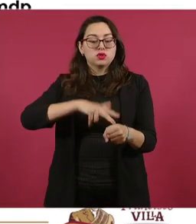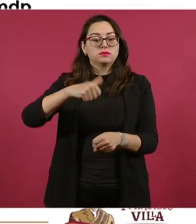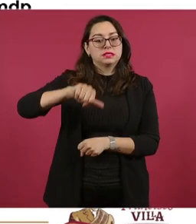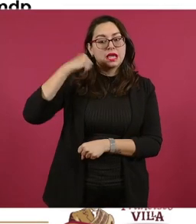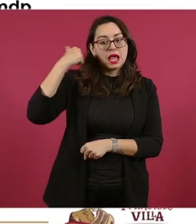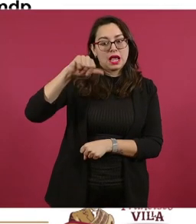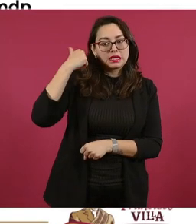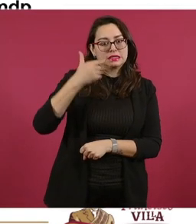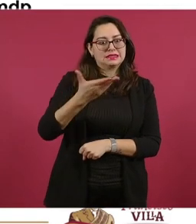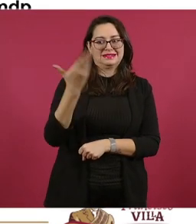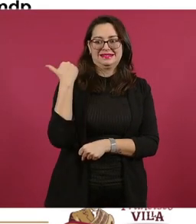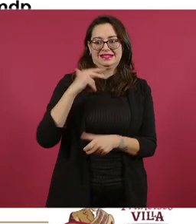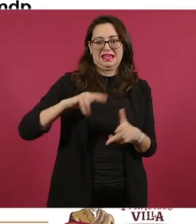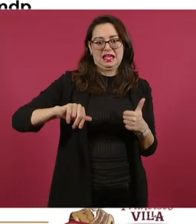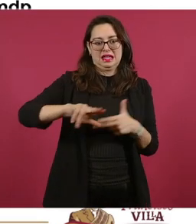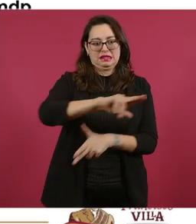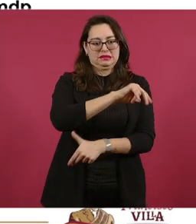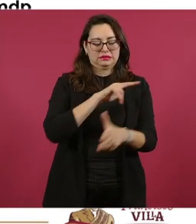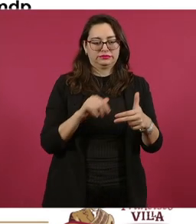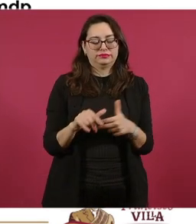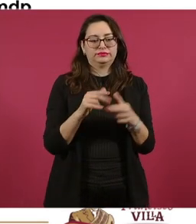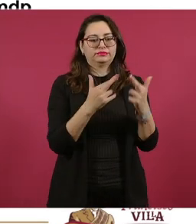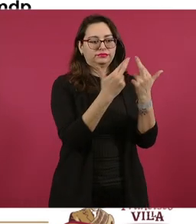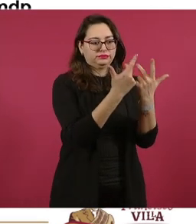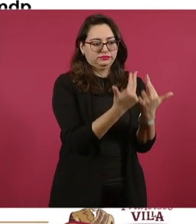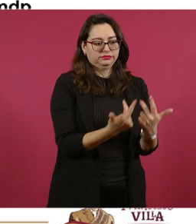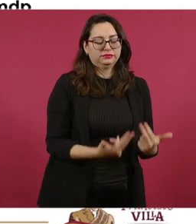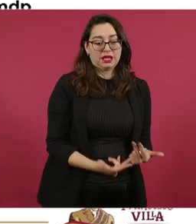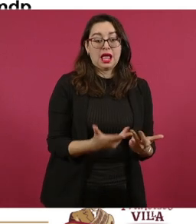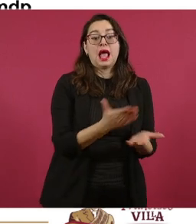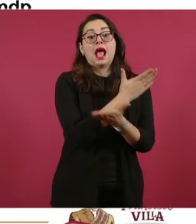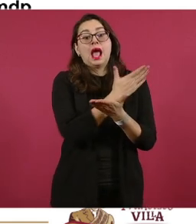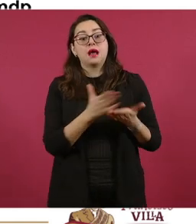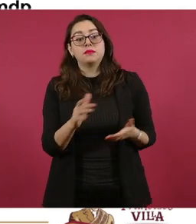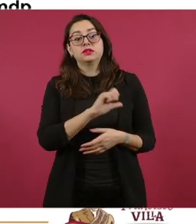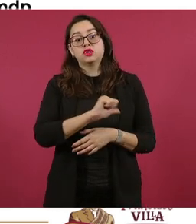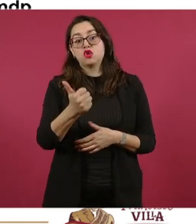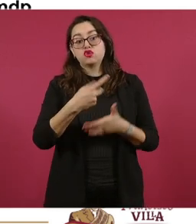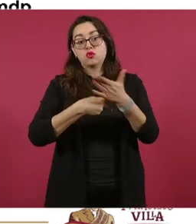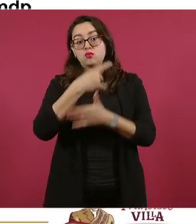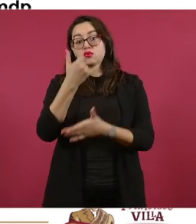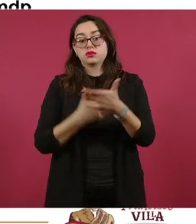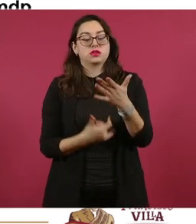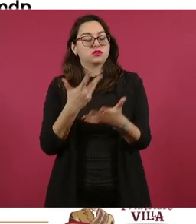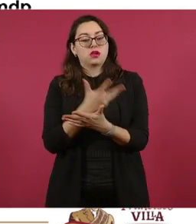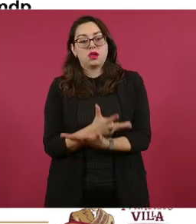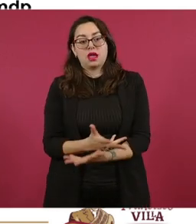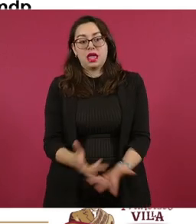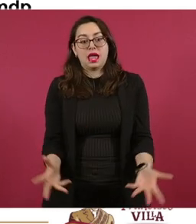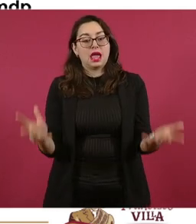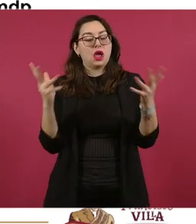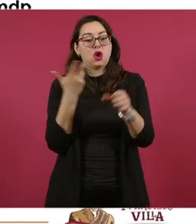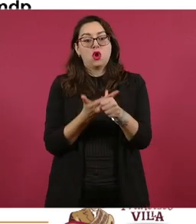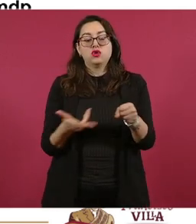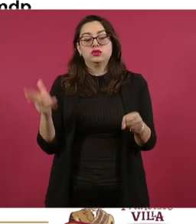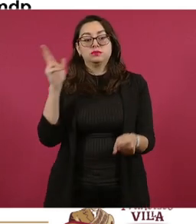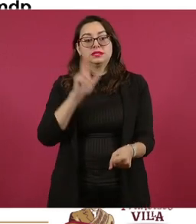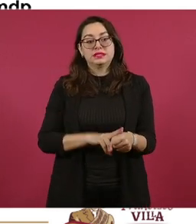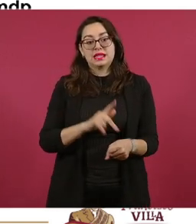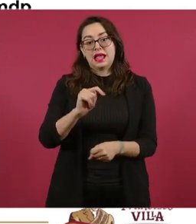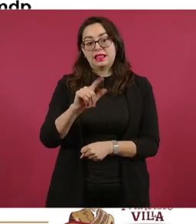que tuvieron alguna afectación por Otis, tenemos uno de los proyectos más grandes, el hospital de Tlapa, de 90